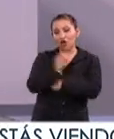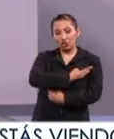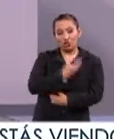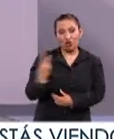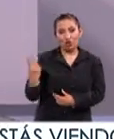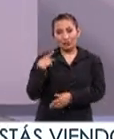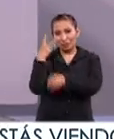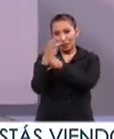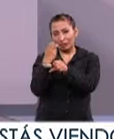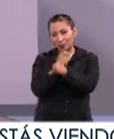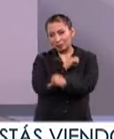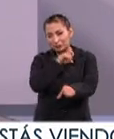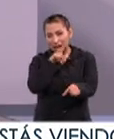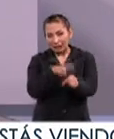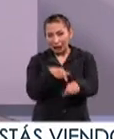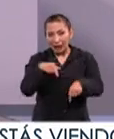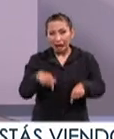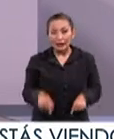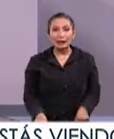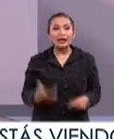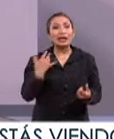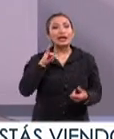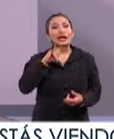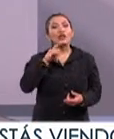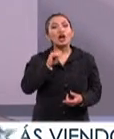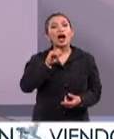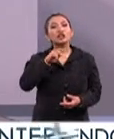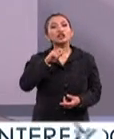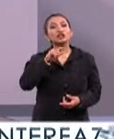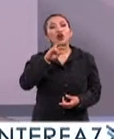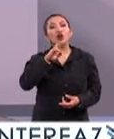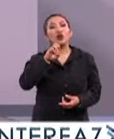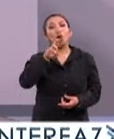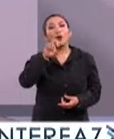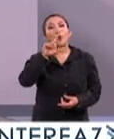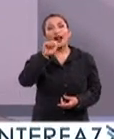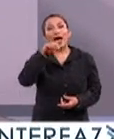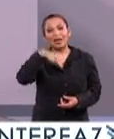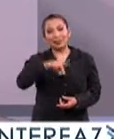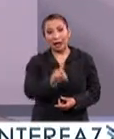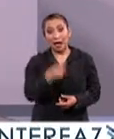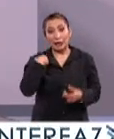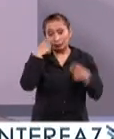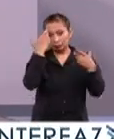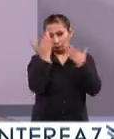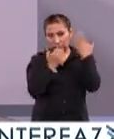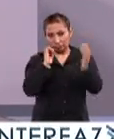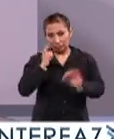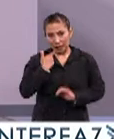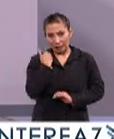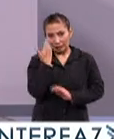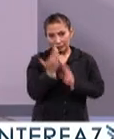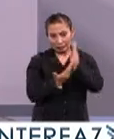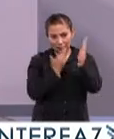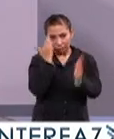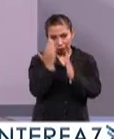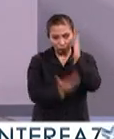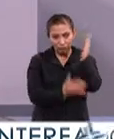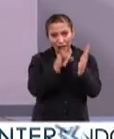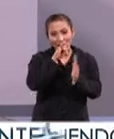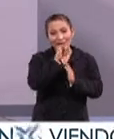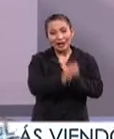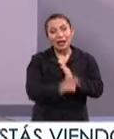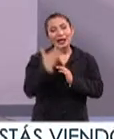2 invitados muy especiales. El ingeniero Antonio Rowland Ramos Díaz, que es egresado de la Escuela Superior de Ingeniería Química e